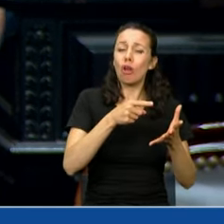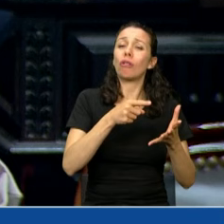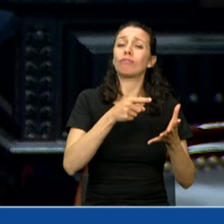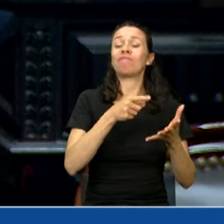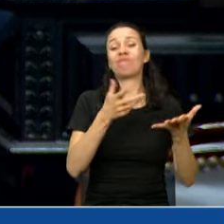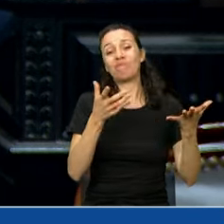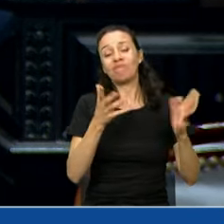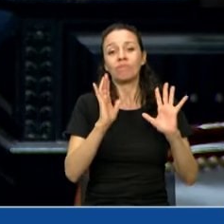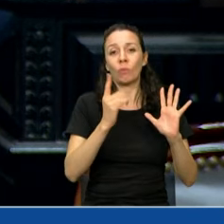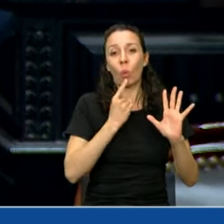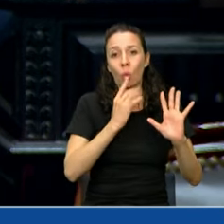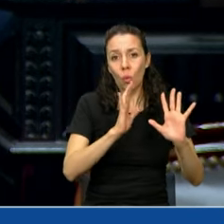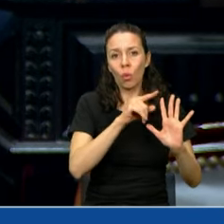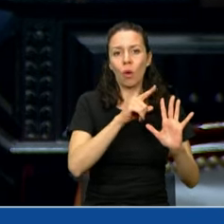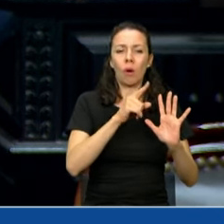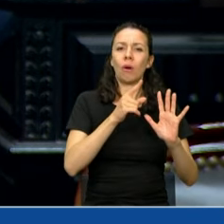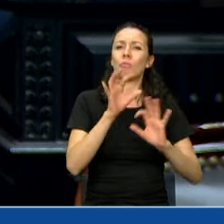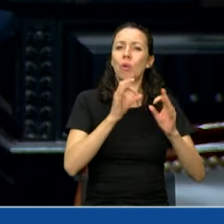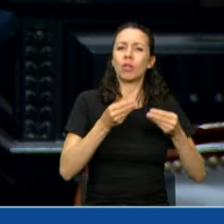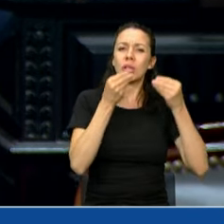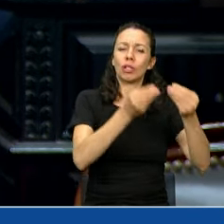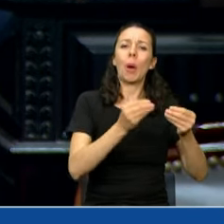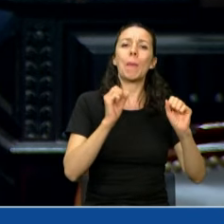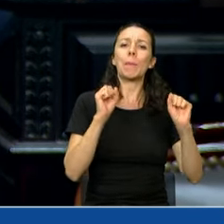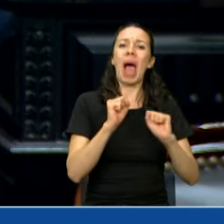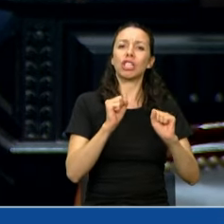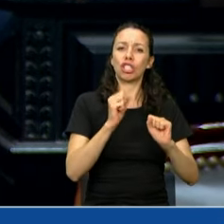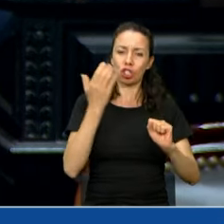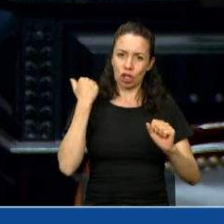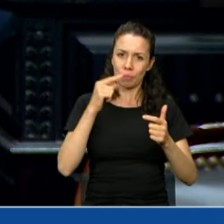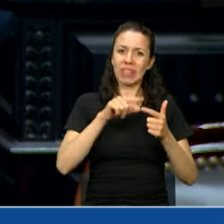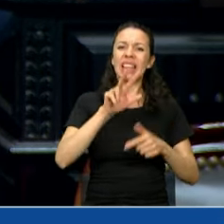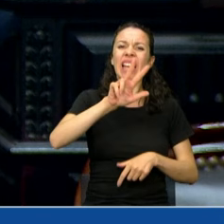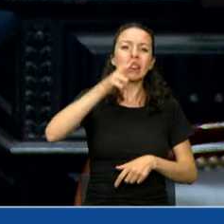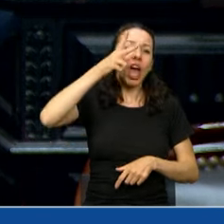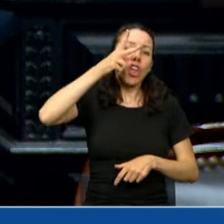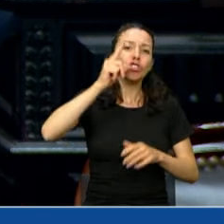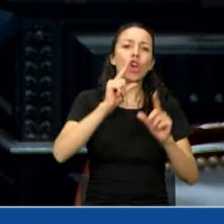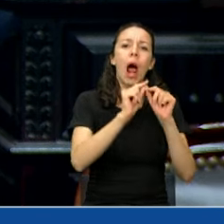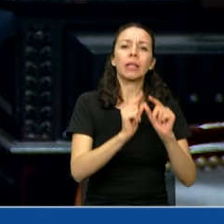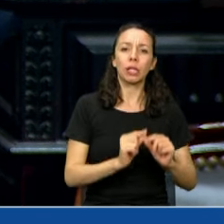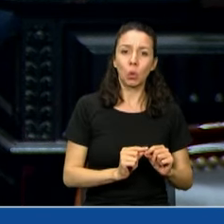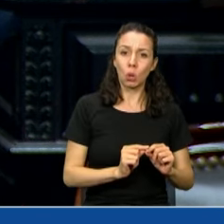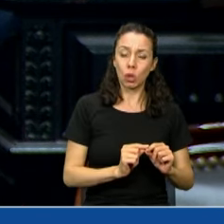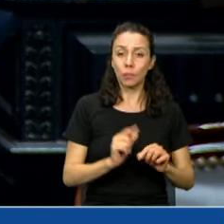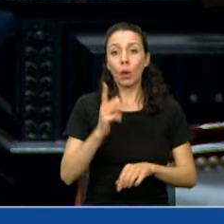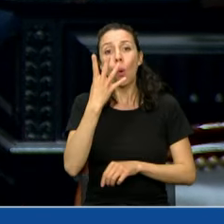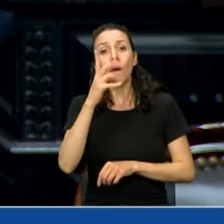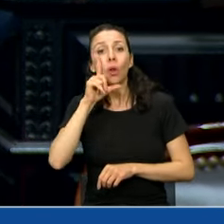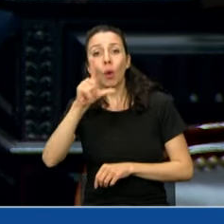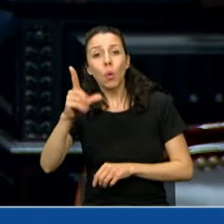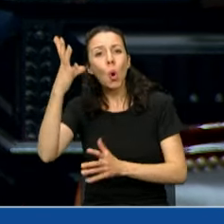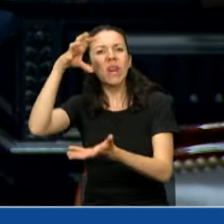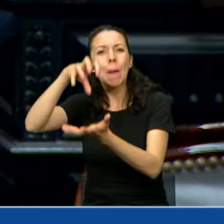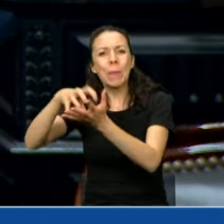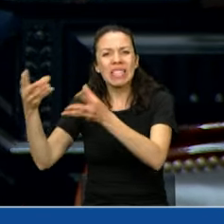mayo 38 artículos 4 de julio vino una empresa a presentar el proyecto